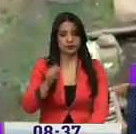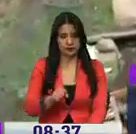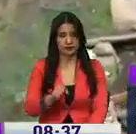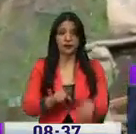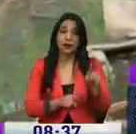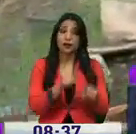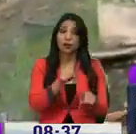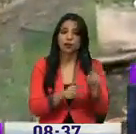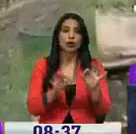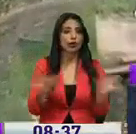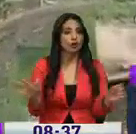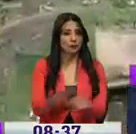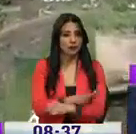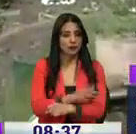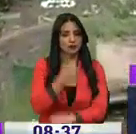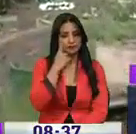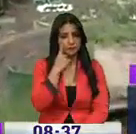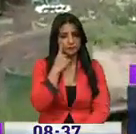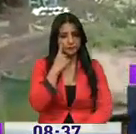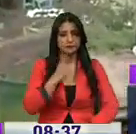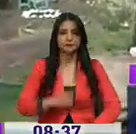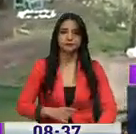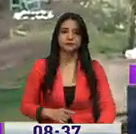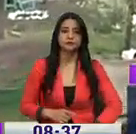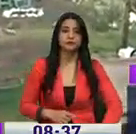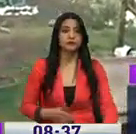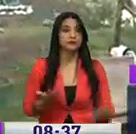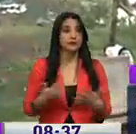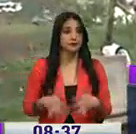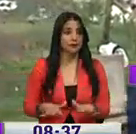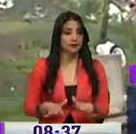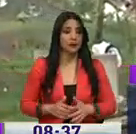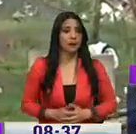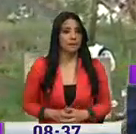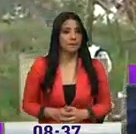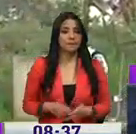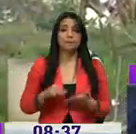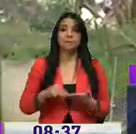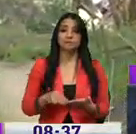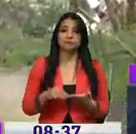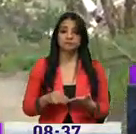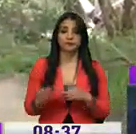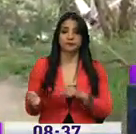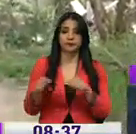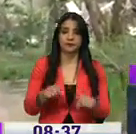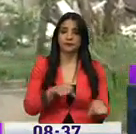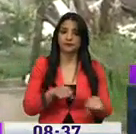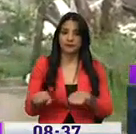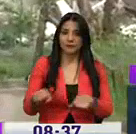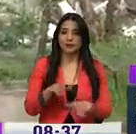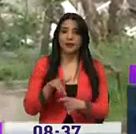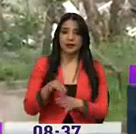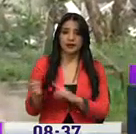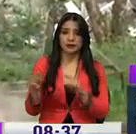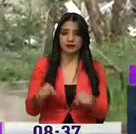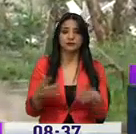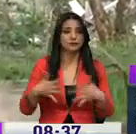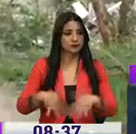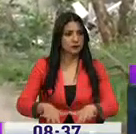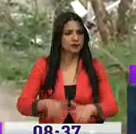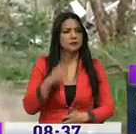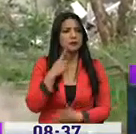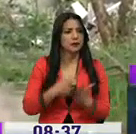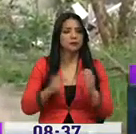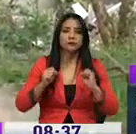exactamente. Vamos a tener la presencia acá de miembros de gestión de riesgos para